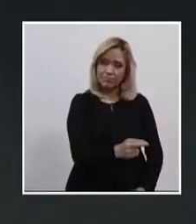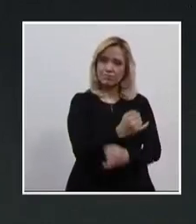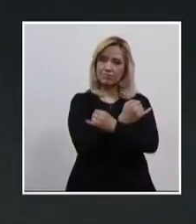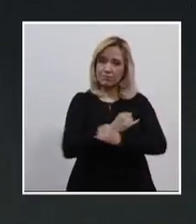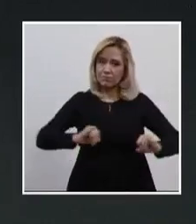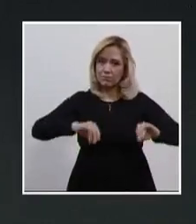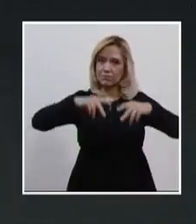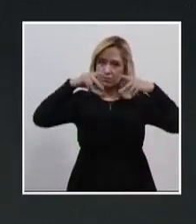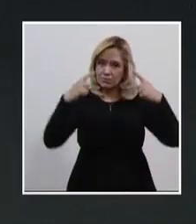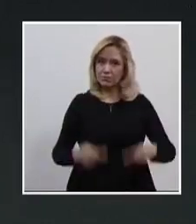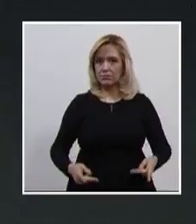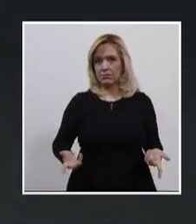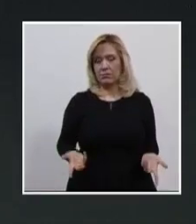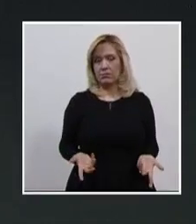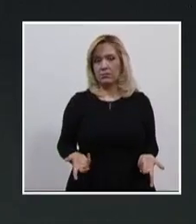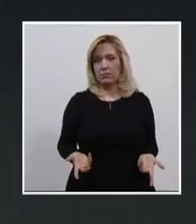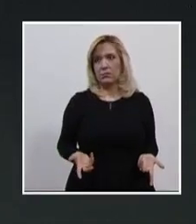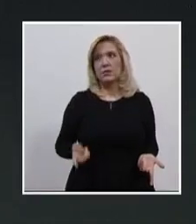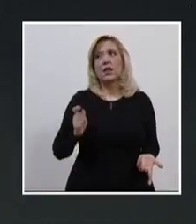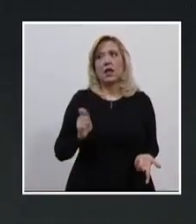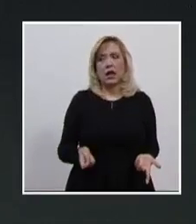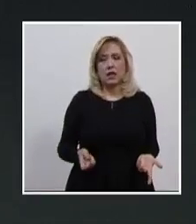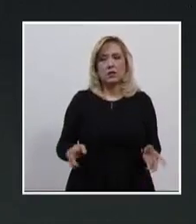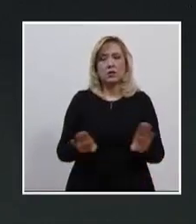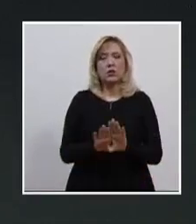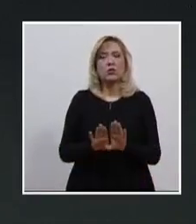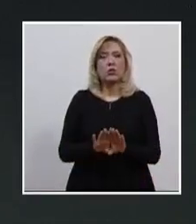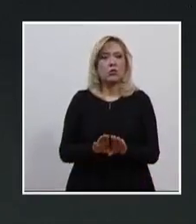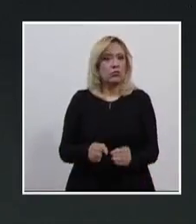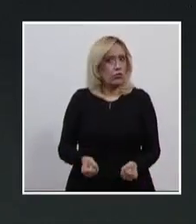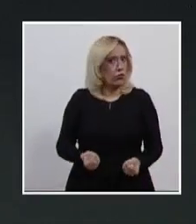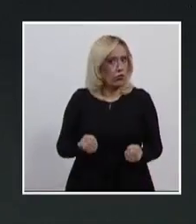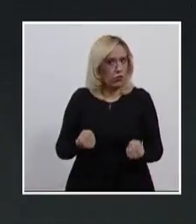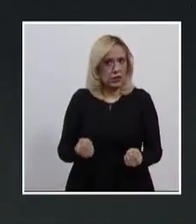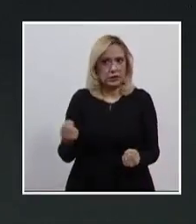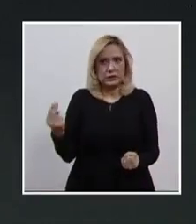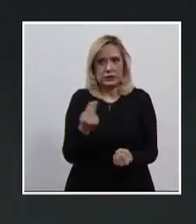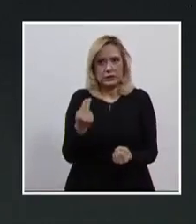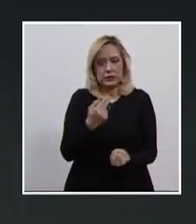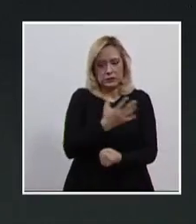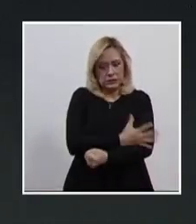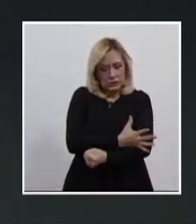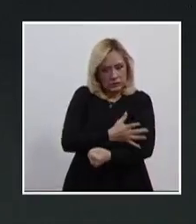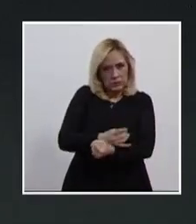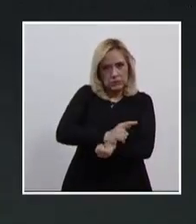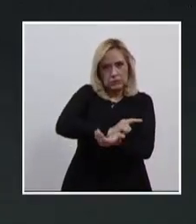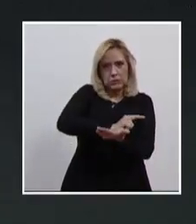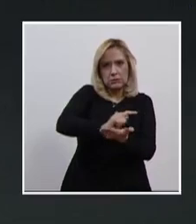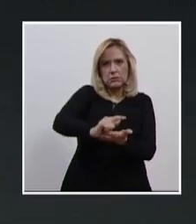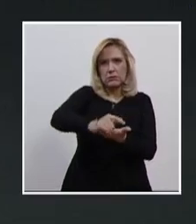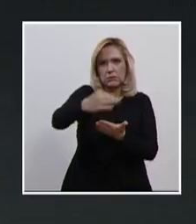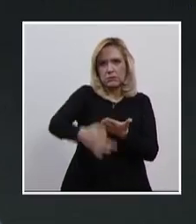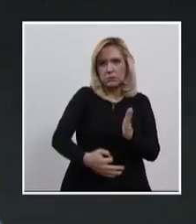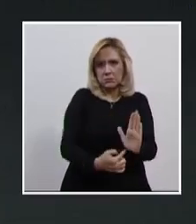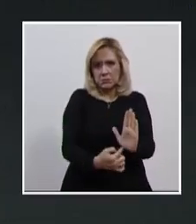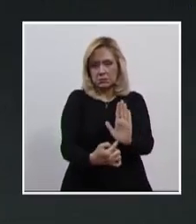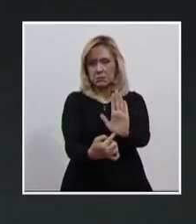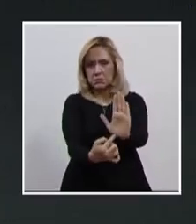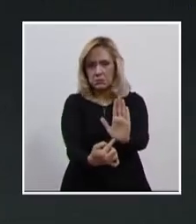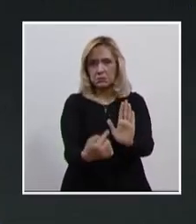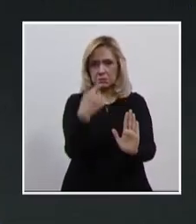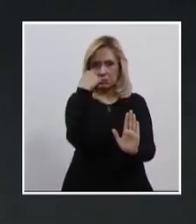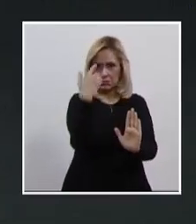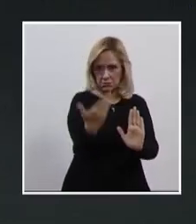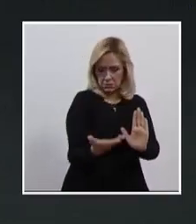también en la fortaleza de la pulcritud con que un Estado genera